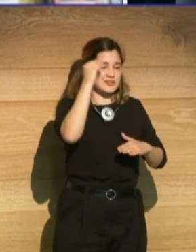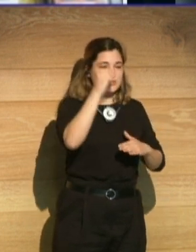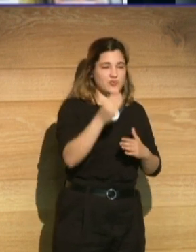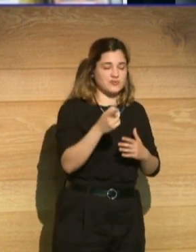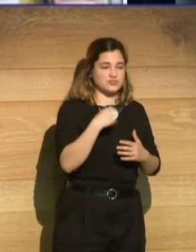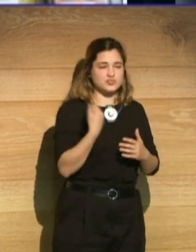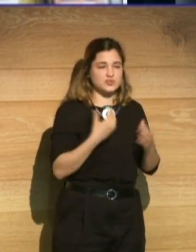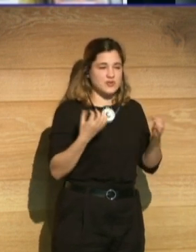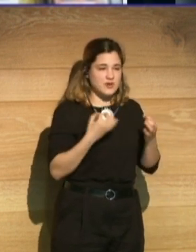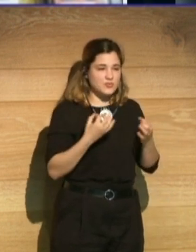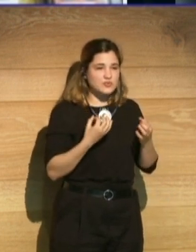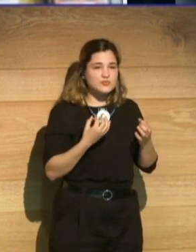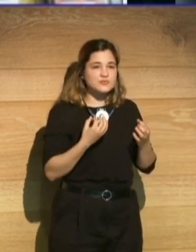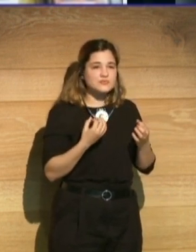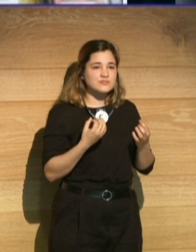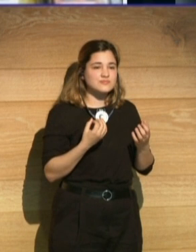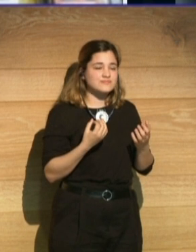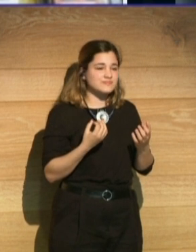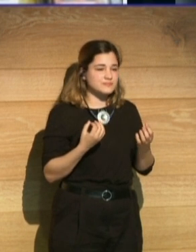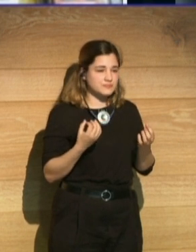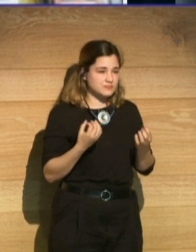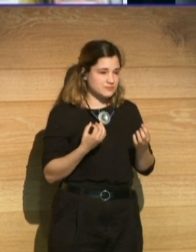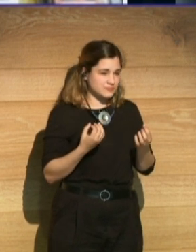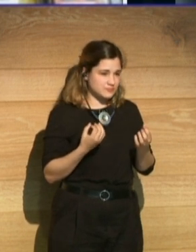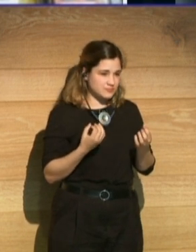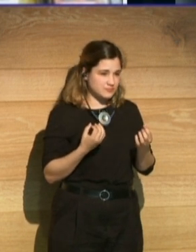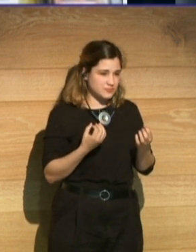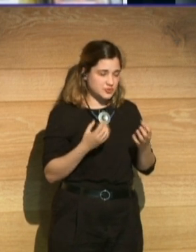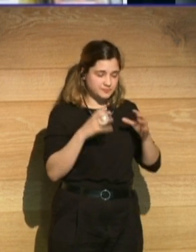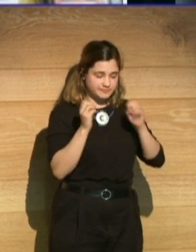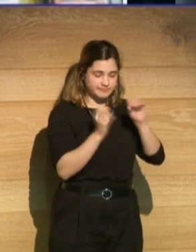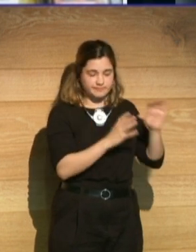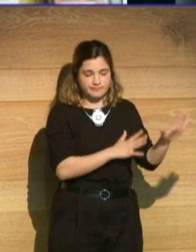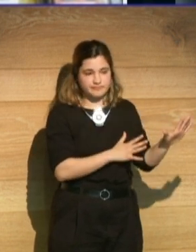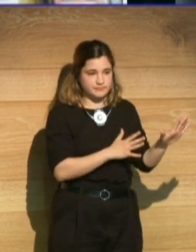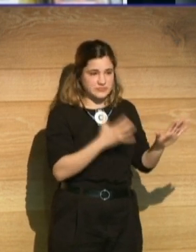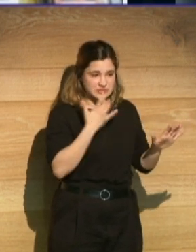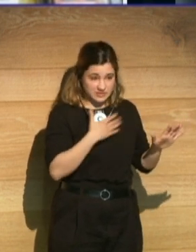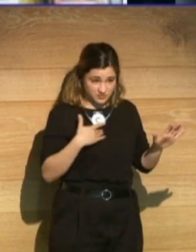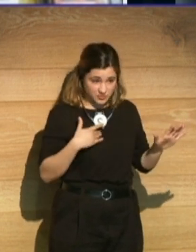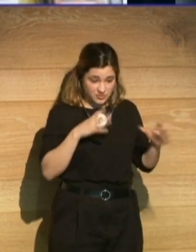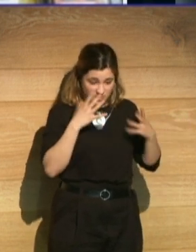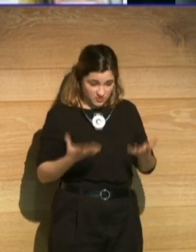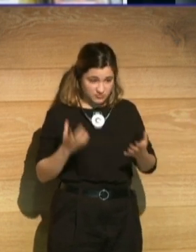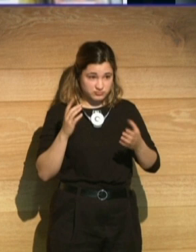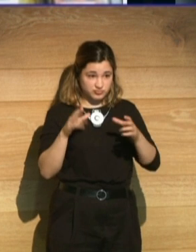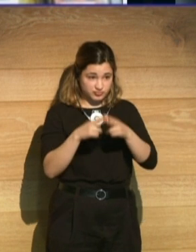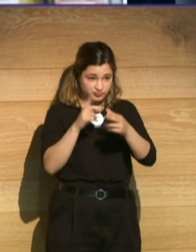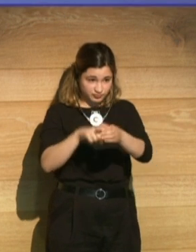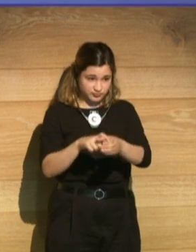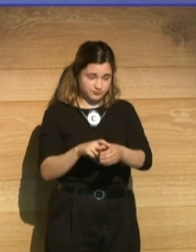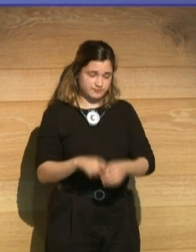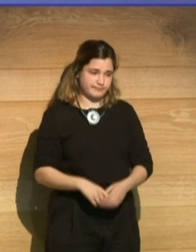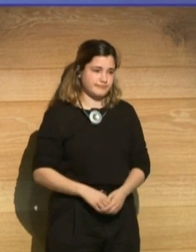tenemos que quitarnos de encima si verdaderamente queremos participar en nuestro tiempo. En el